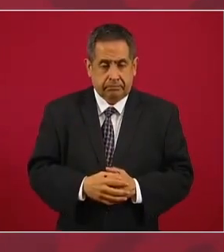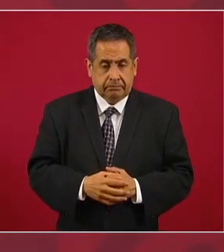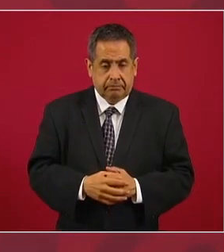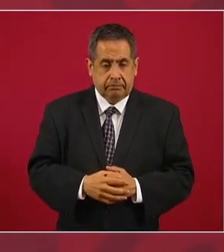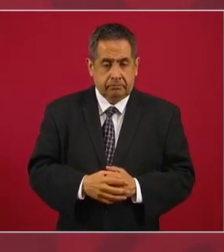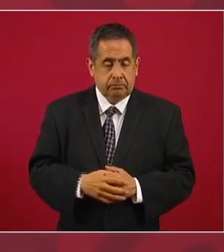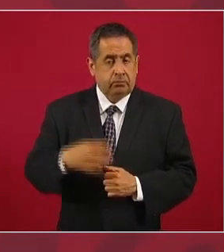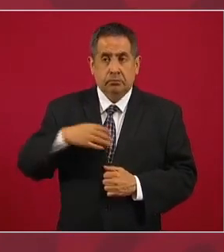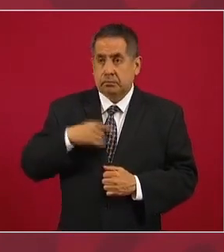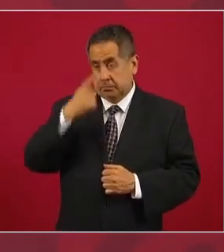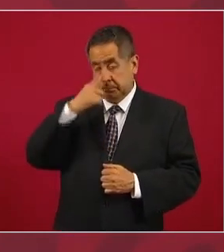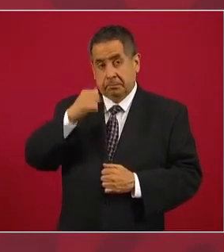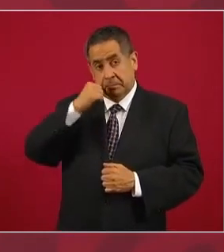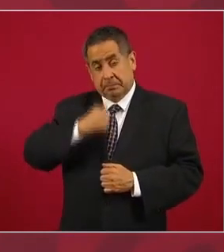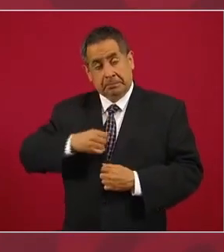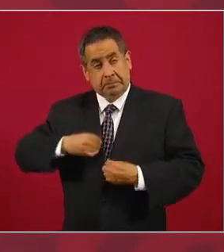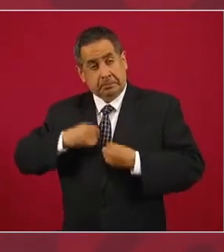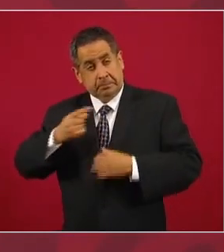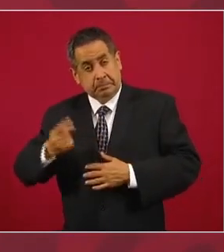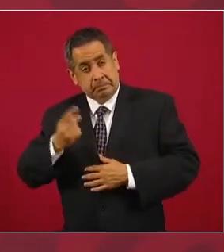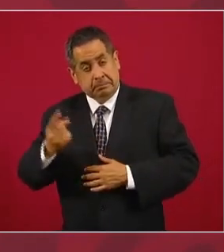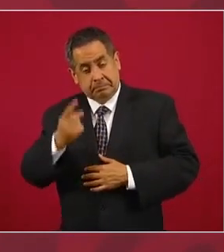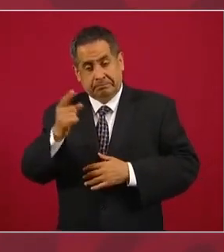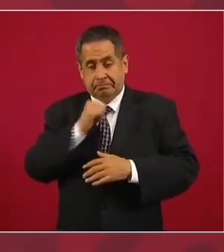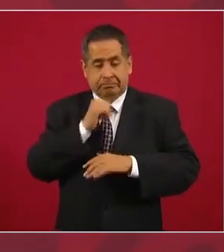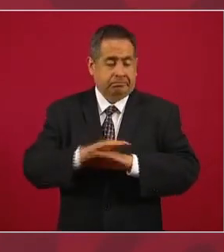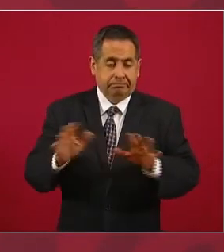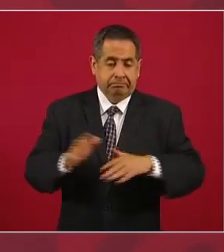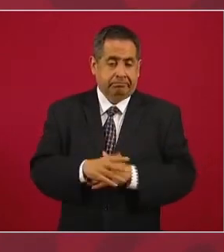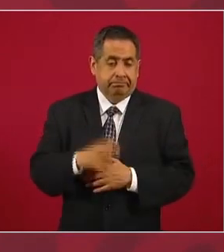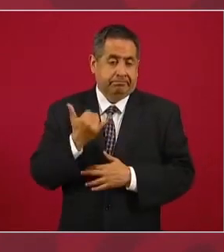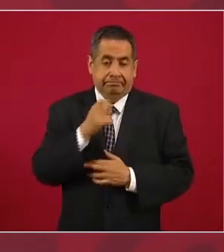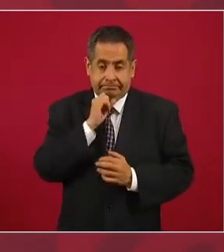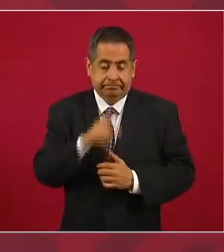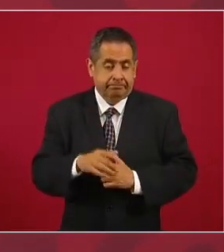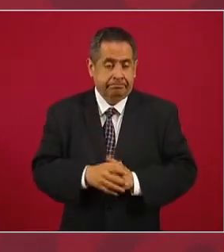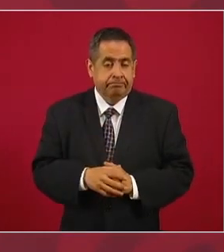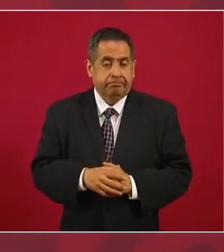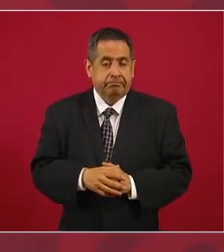voy a ser eterno y además